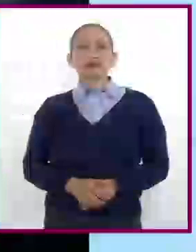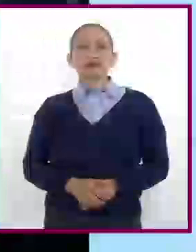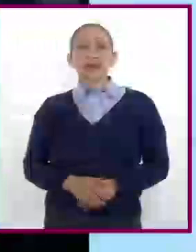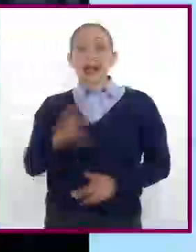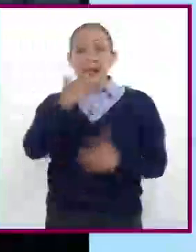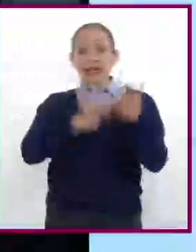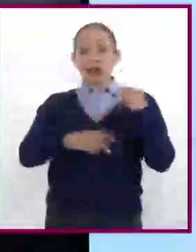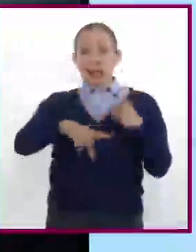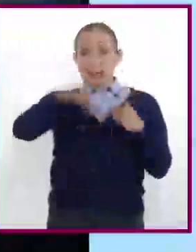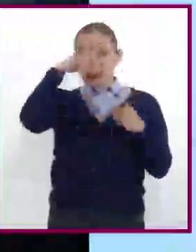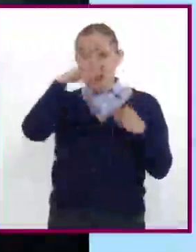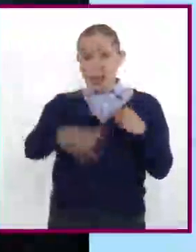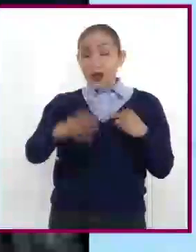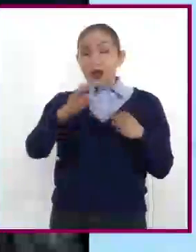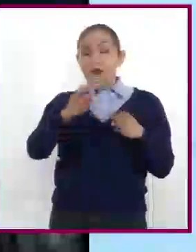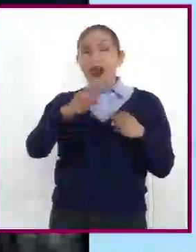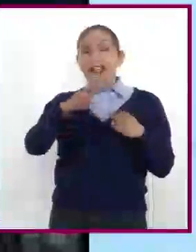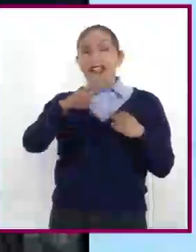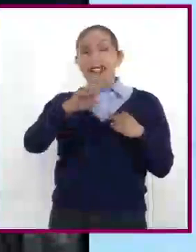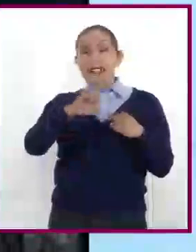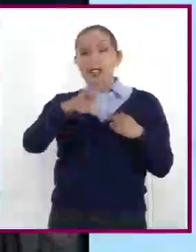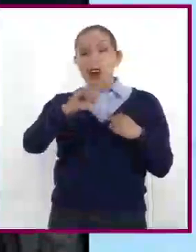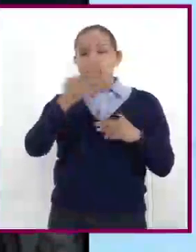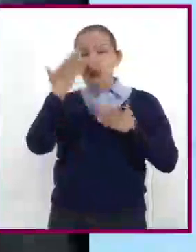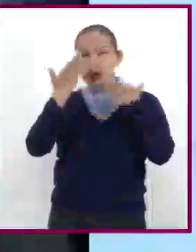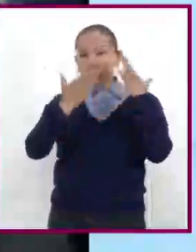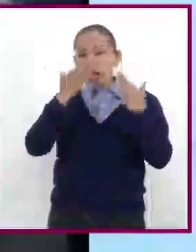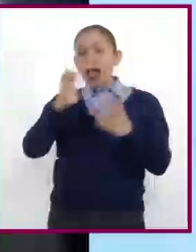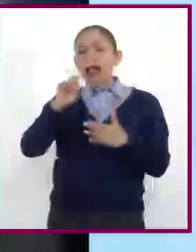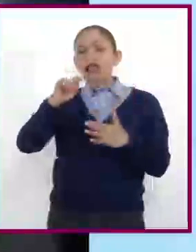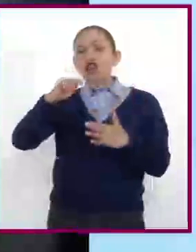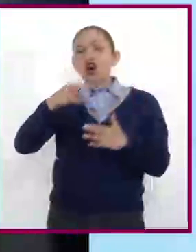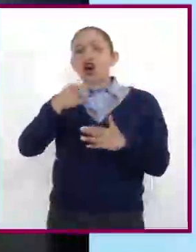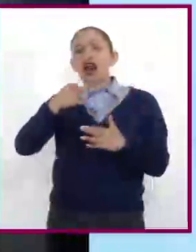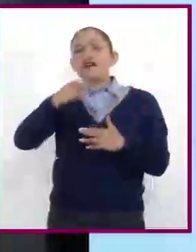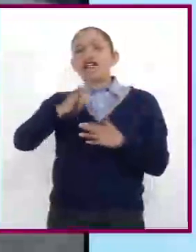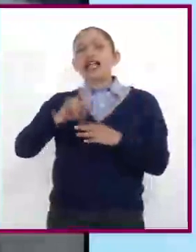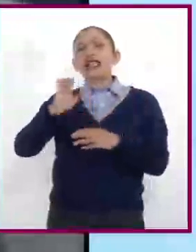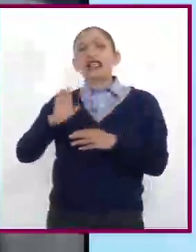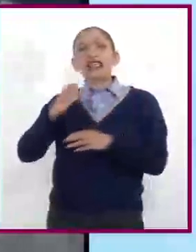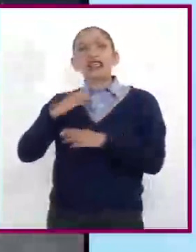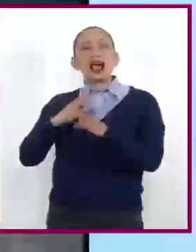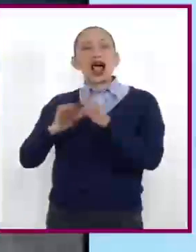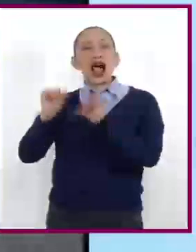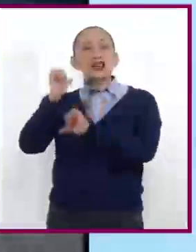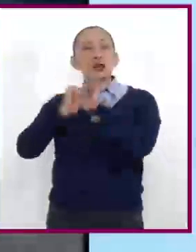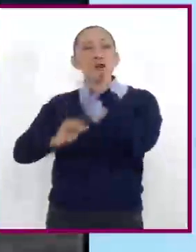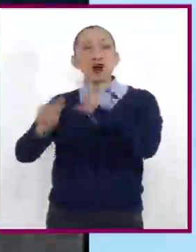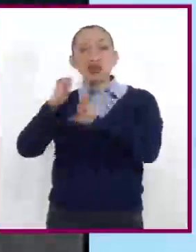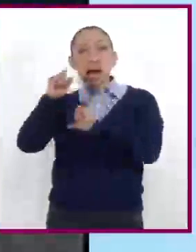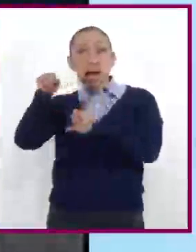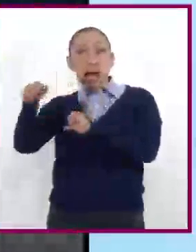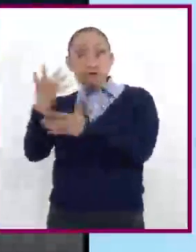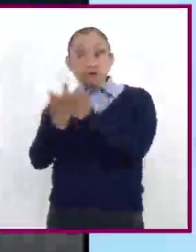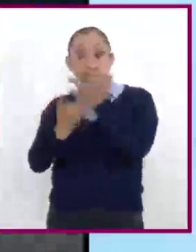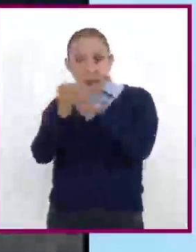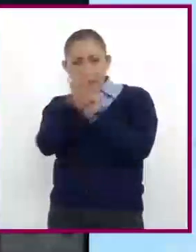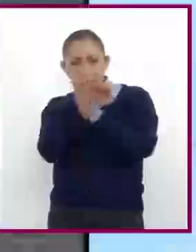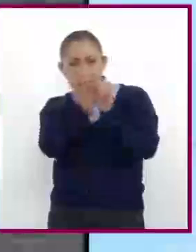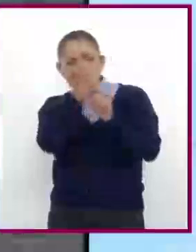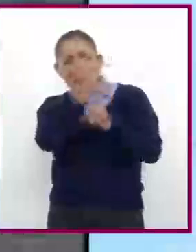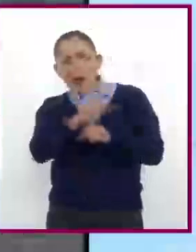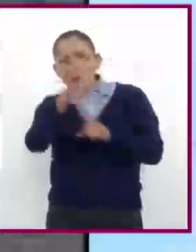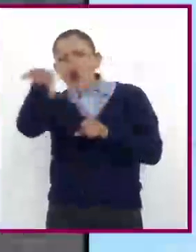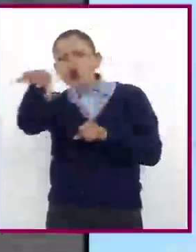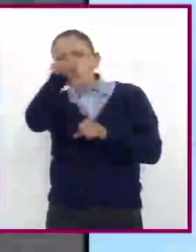De regreso a México, Francisco Rojas estudia etnografía y antropología, disciplinas que lo impulsan a investigar a los pueblos